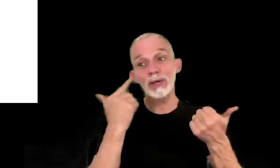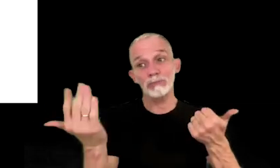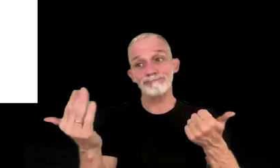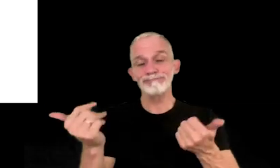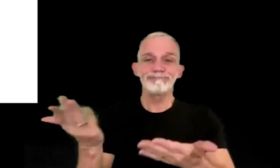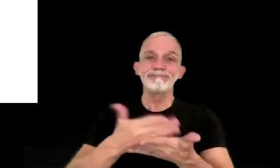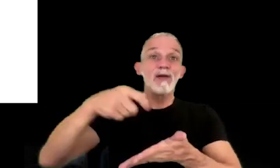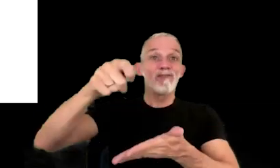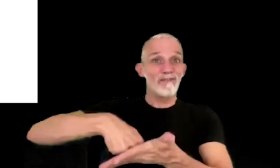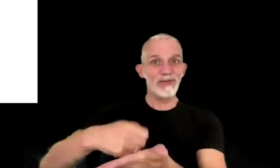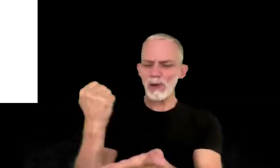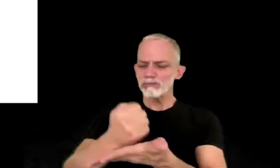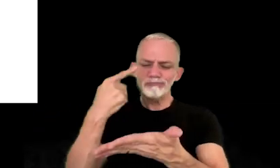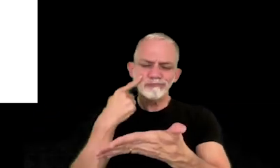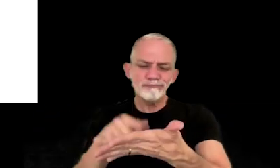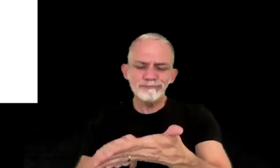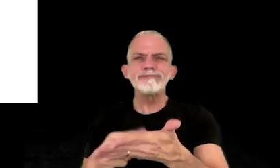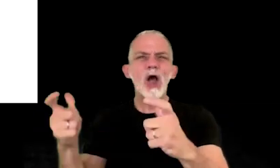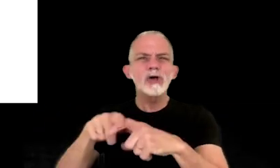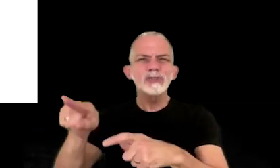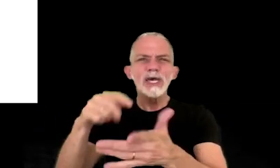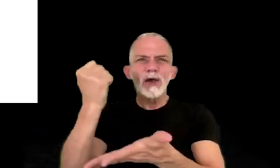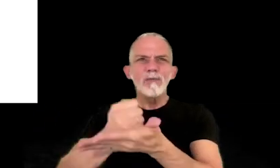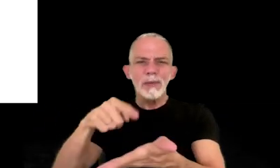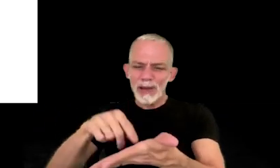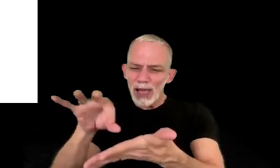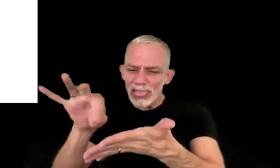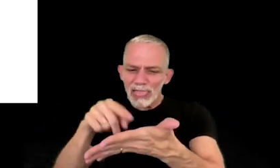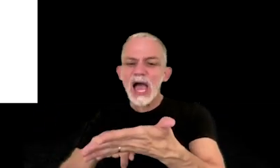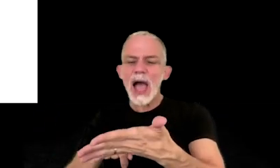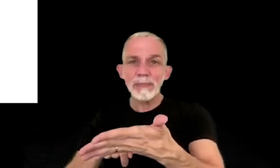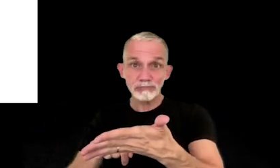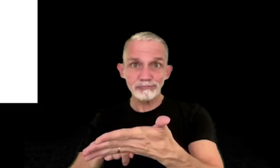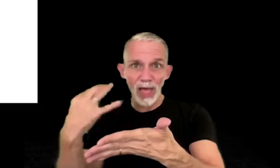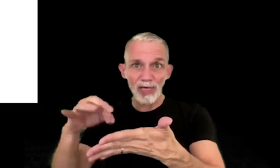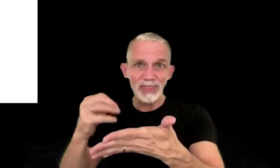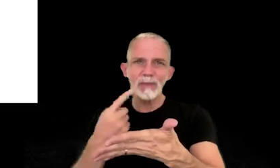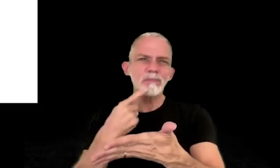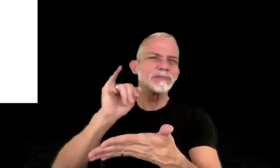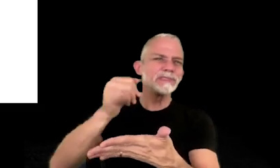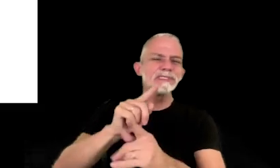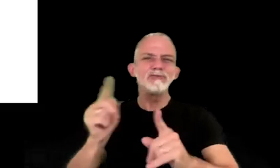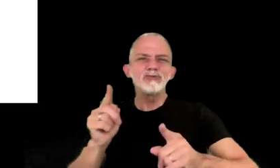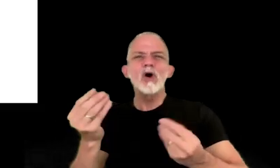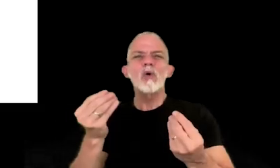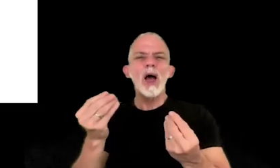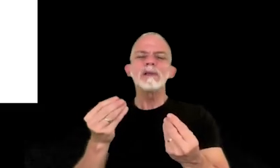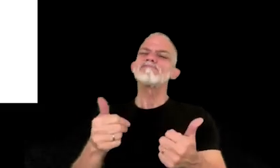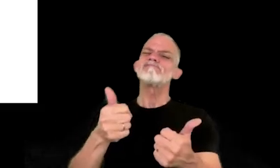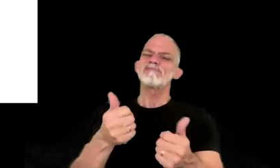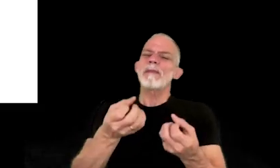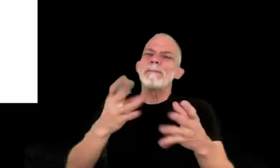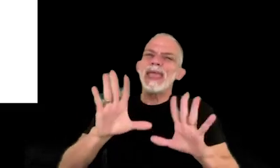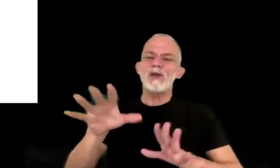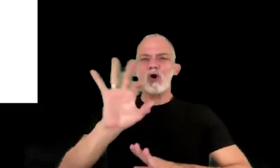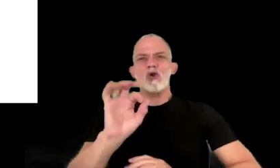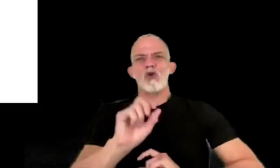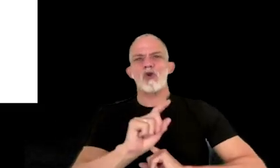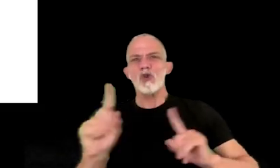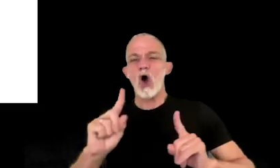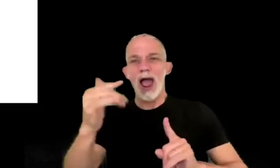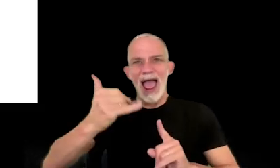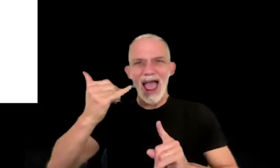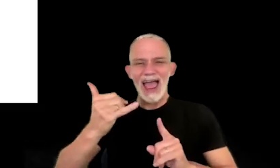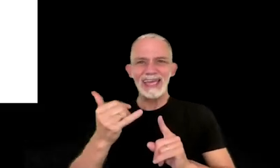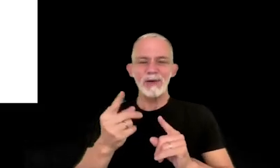firma certificada por el Consejo, quien debe expedirse sobre la razonabilidad, existencia